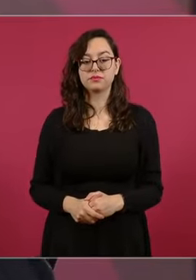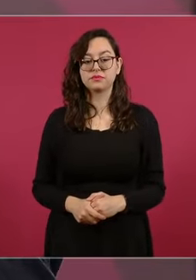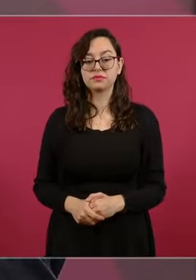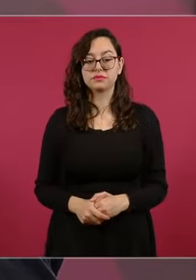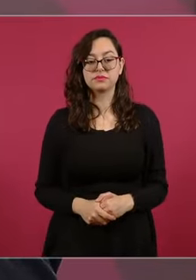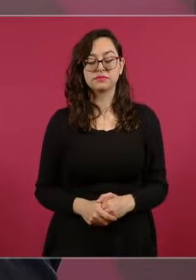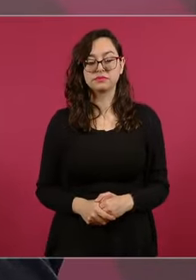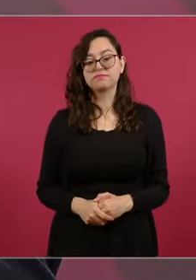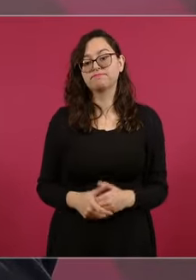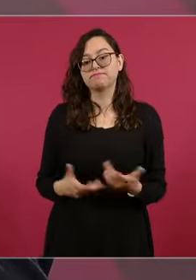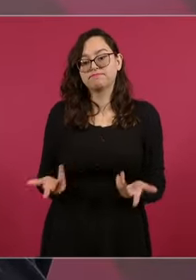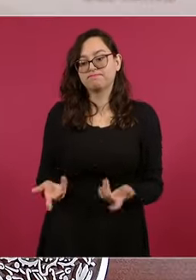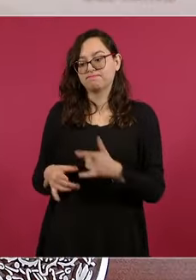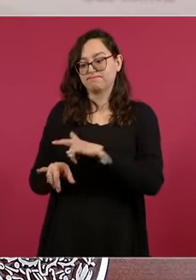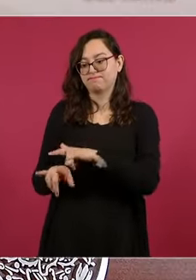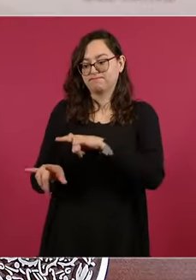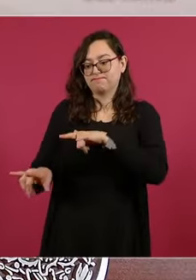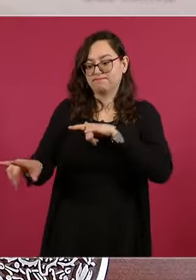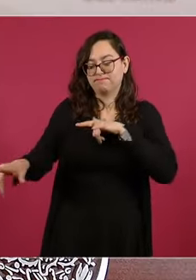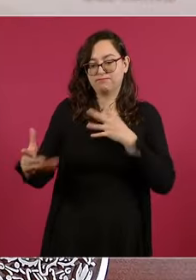y venían juntos,